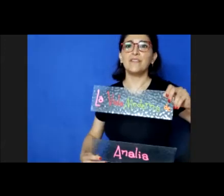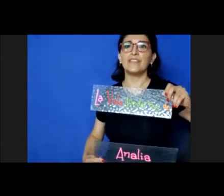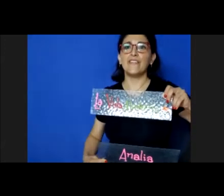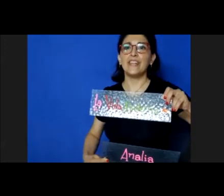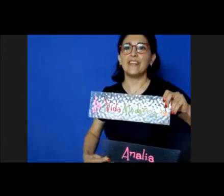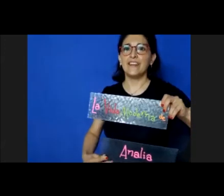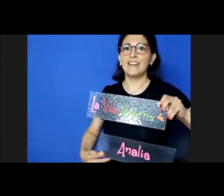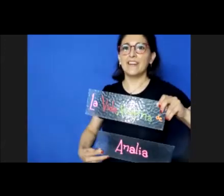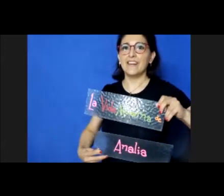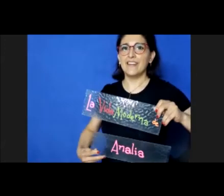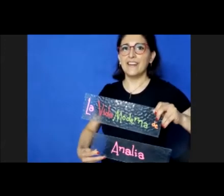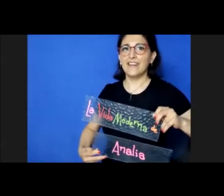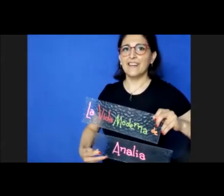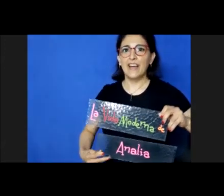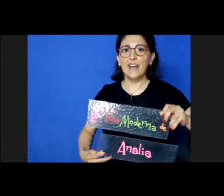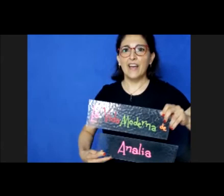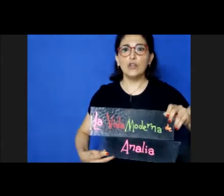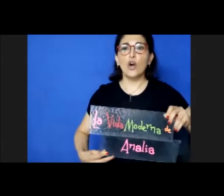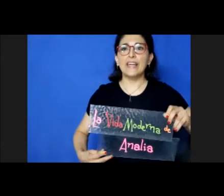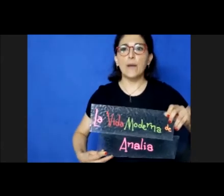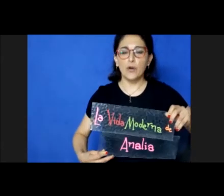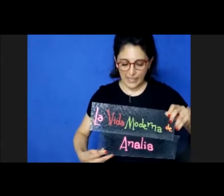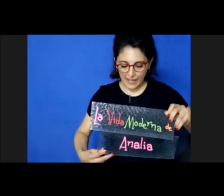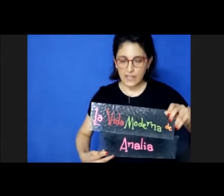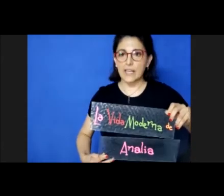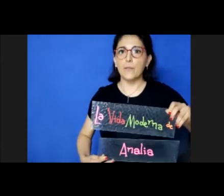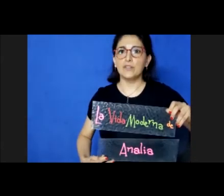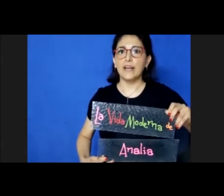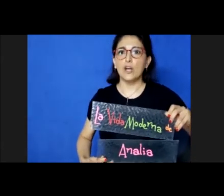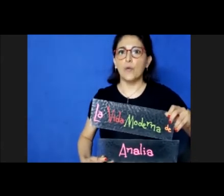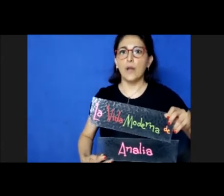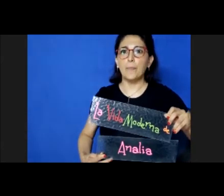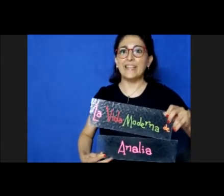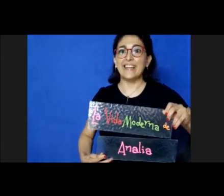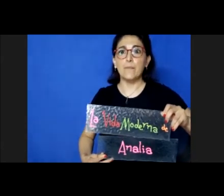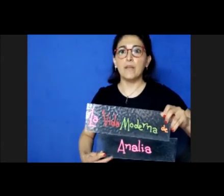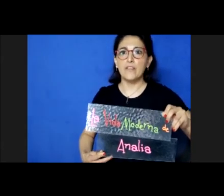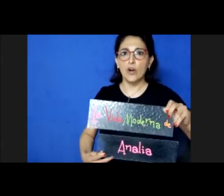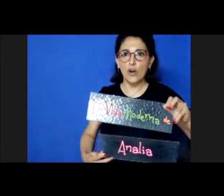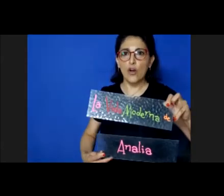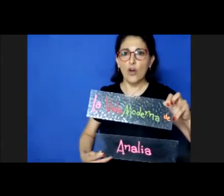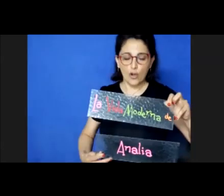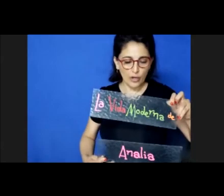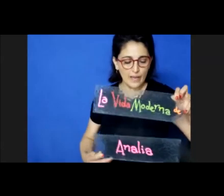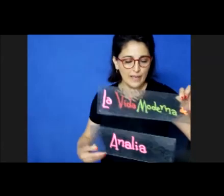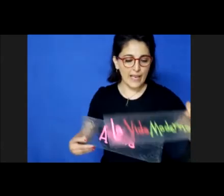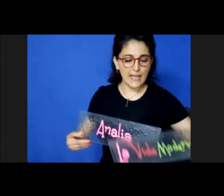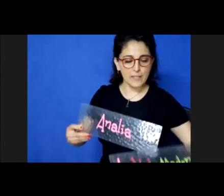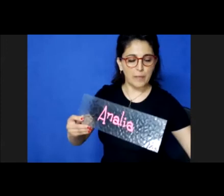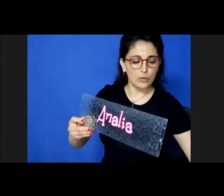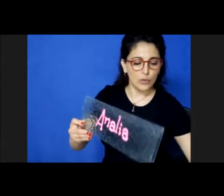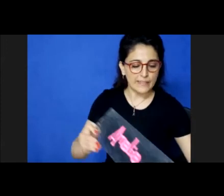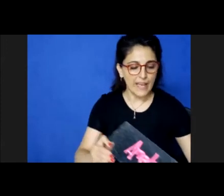Ahora, ¿qué vas a hacer con esto? No, quería mostrarles cómo es pintar en vidrio con